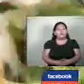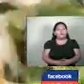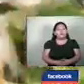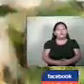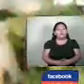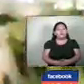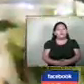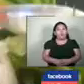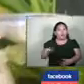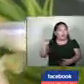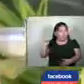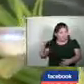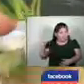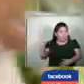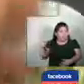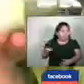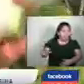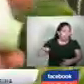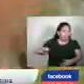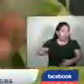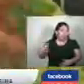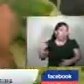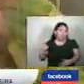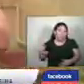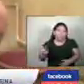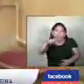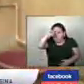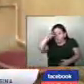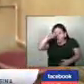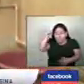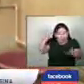En este lugar, manos hacen falta.